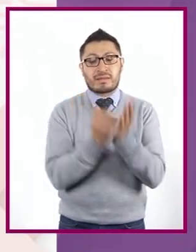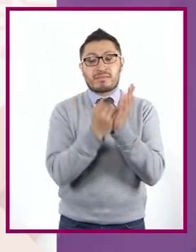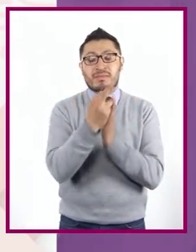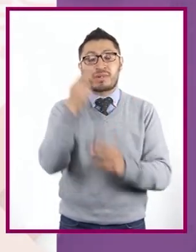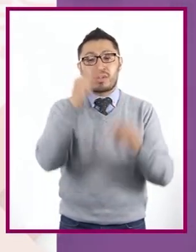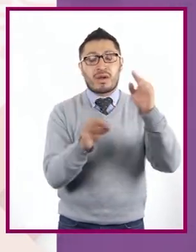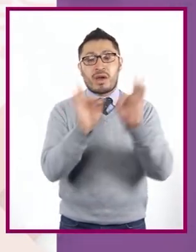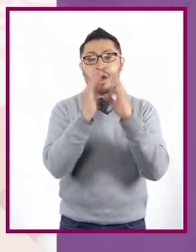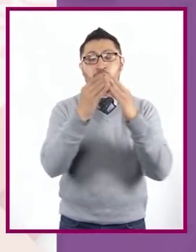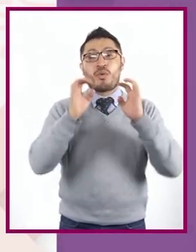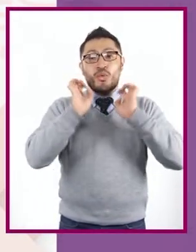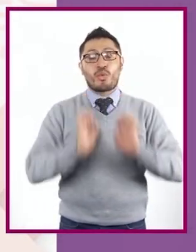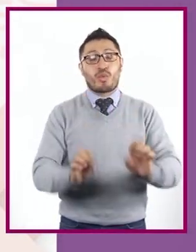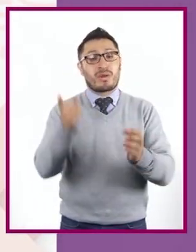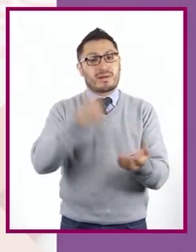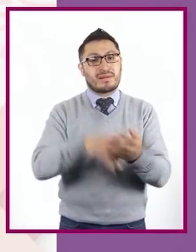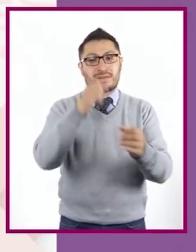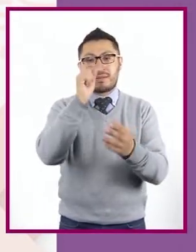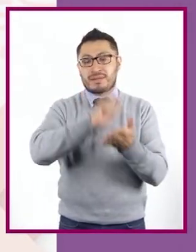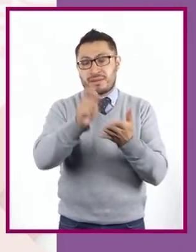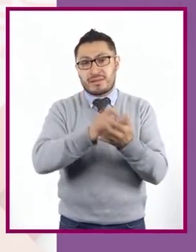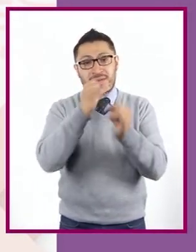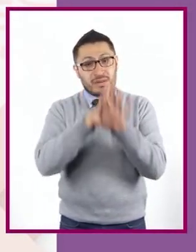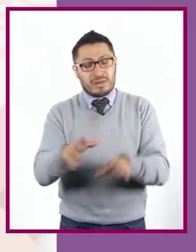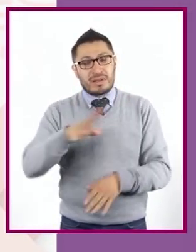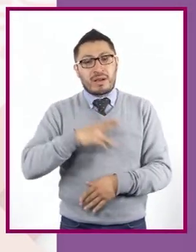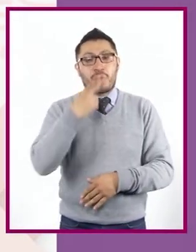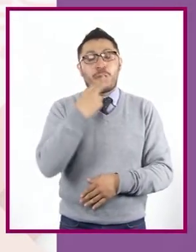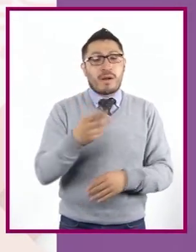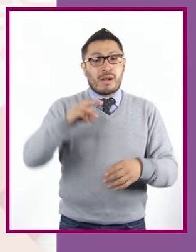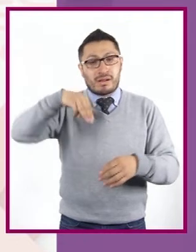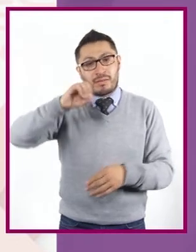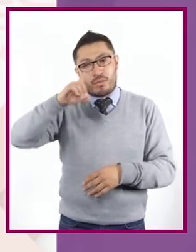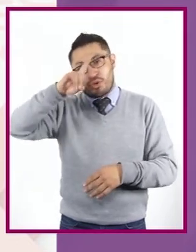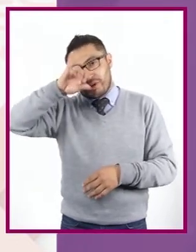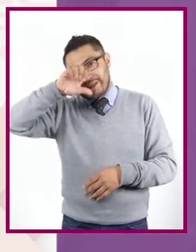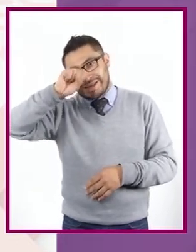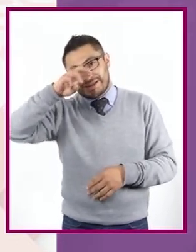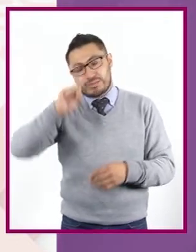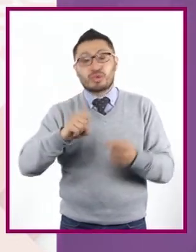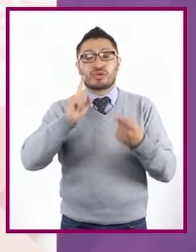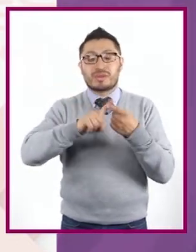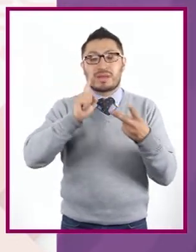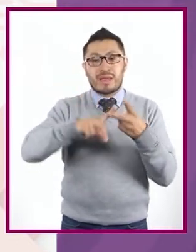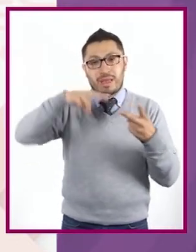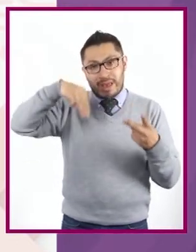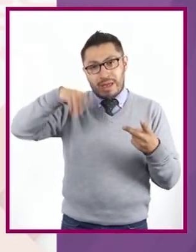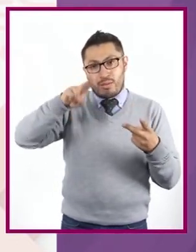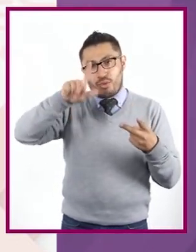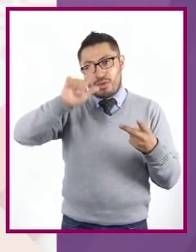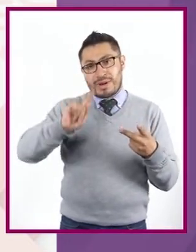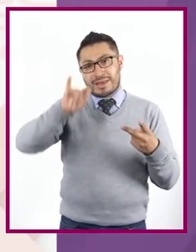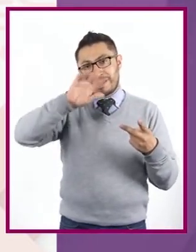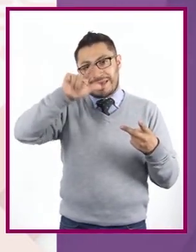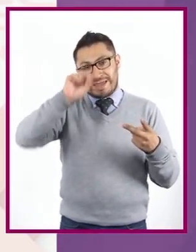de formalidad en las notas informativas utiliza modismos y muletillas. A ver, ¿qué me dices?